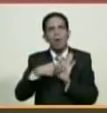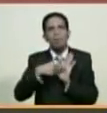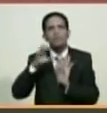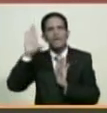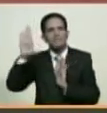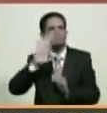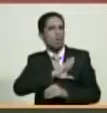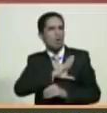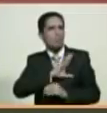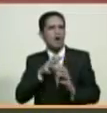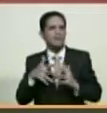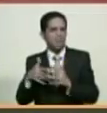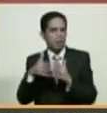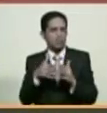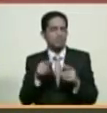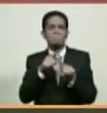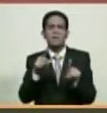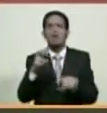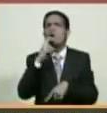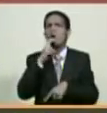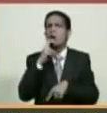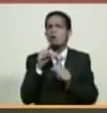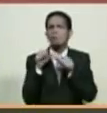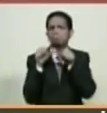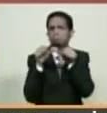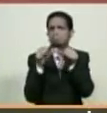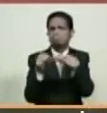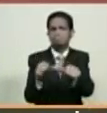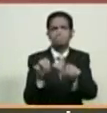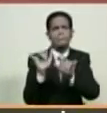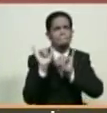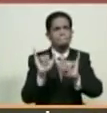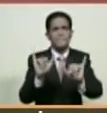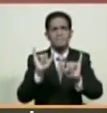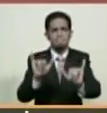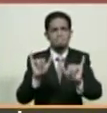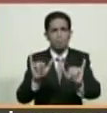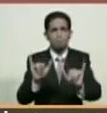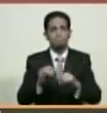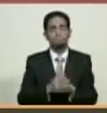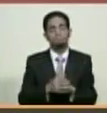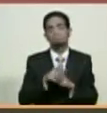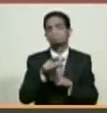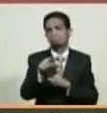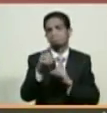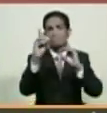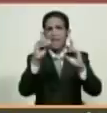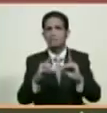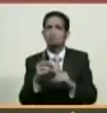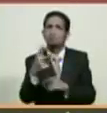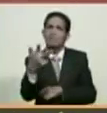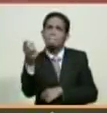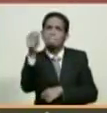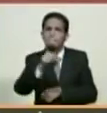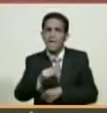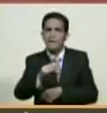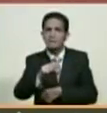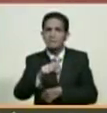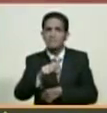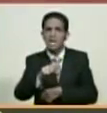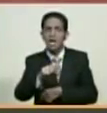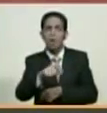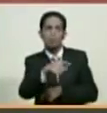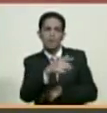oro siempre seguirá siendo oro, siempre seguirá siendo un valor tangible. Pero si usted quiere en 3 meses monetizar